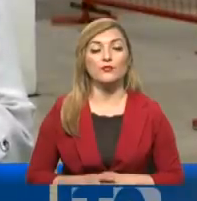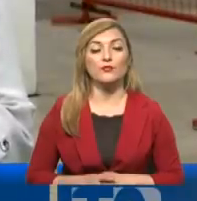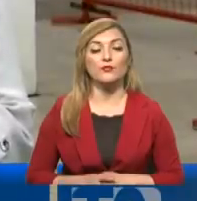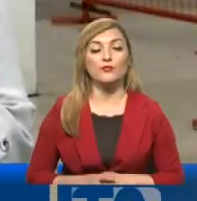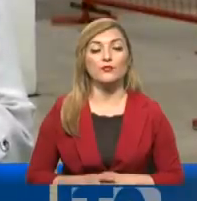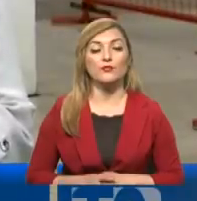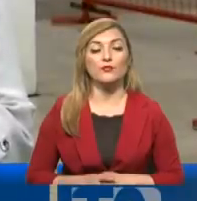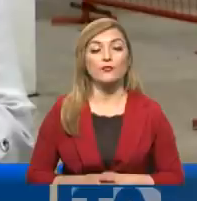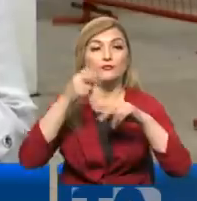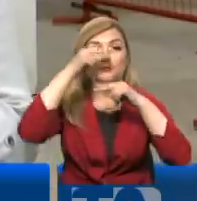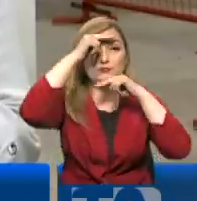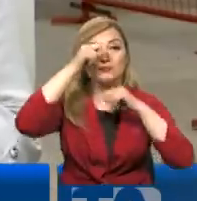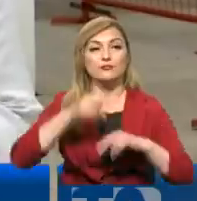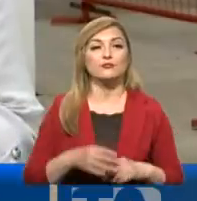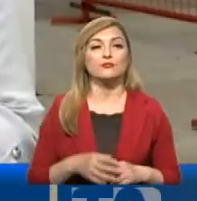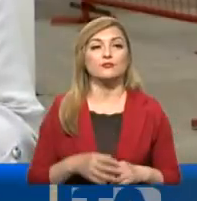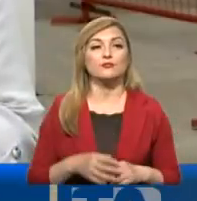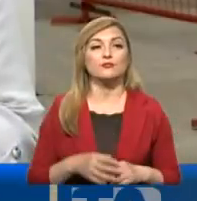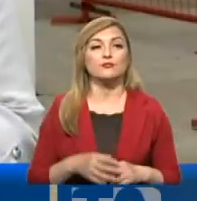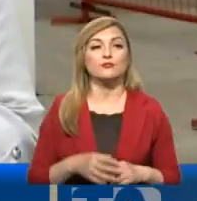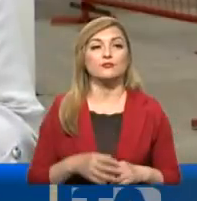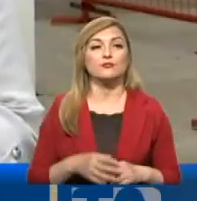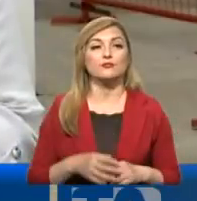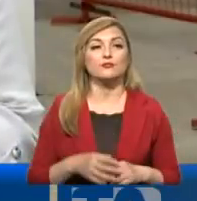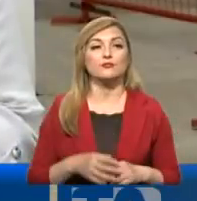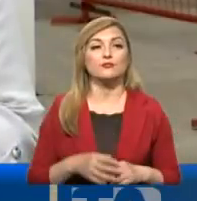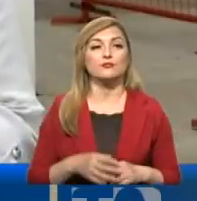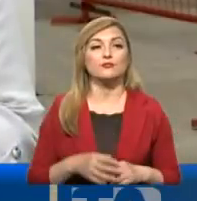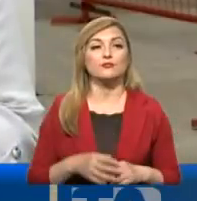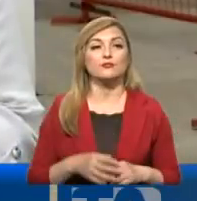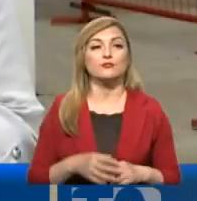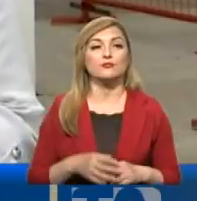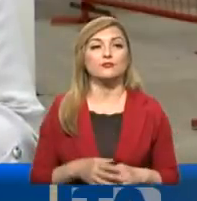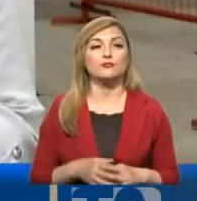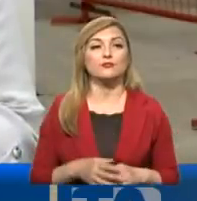tardes. Un alto